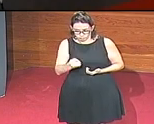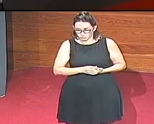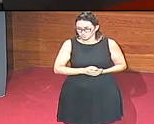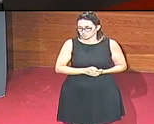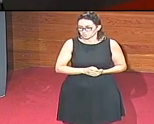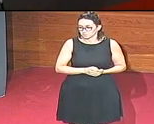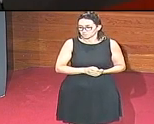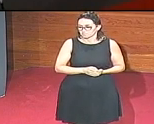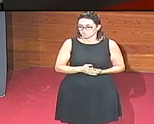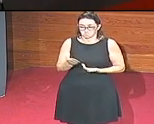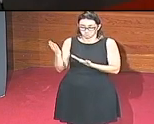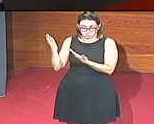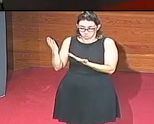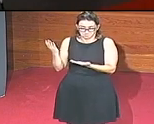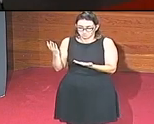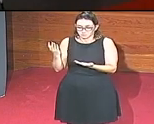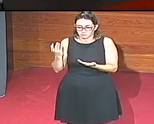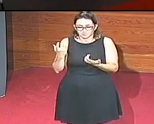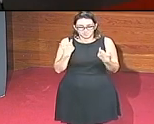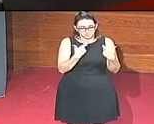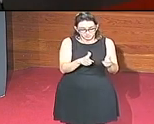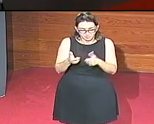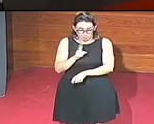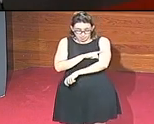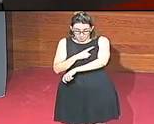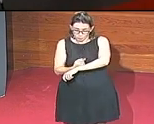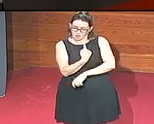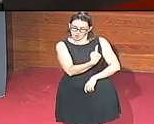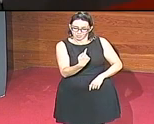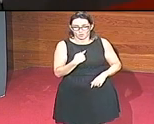e hicimos eso pues uno de cada uno de los deportes